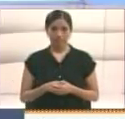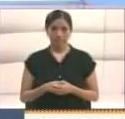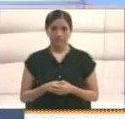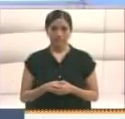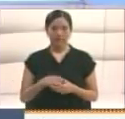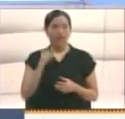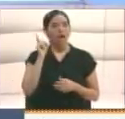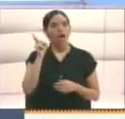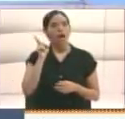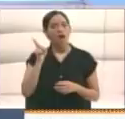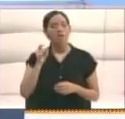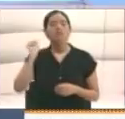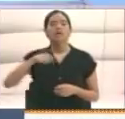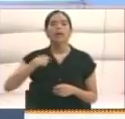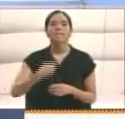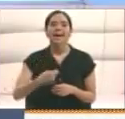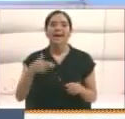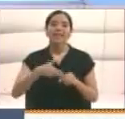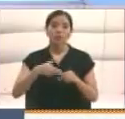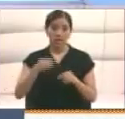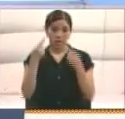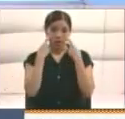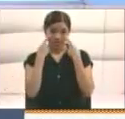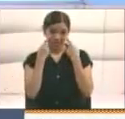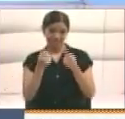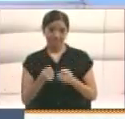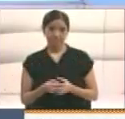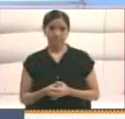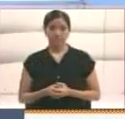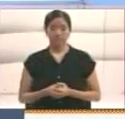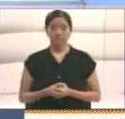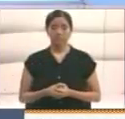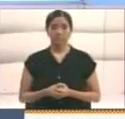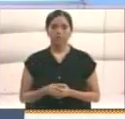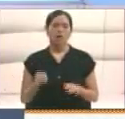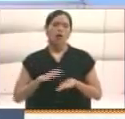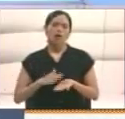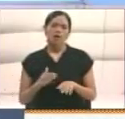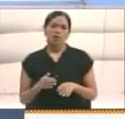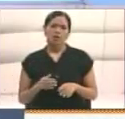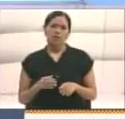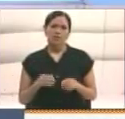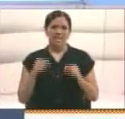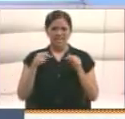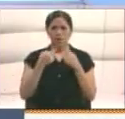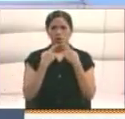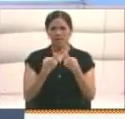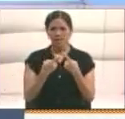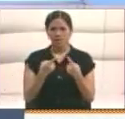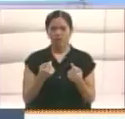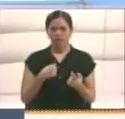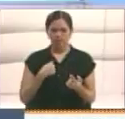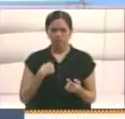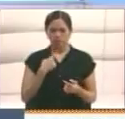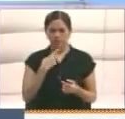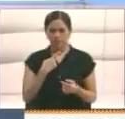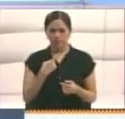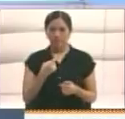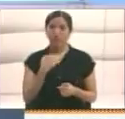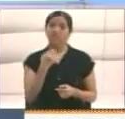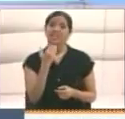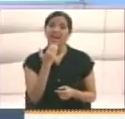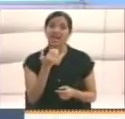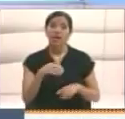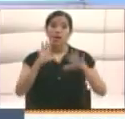Allá sí hay que pagar gasolina, ¿oyeron? Por cierto, y esto yo lo digo, tengo rato que no lo digo, se los dice alguien que a